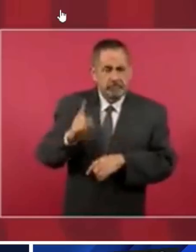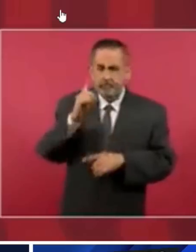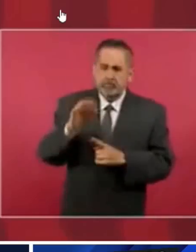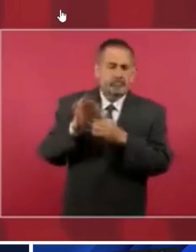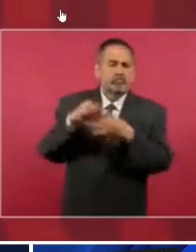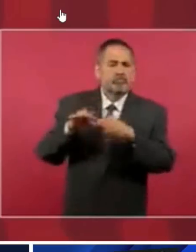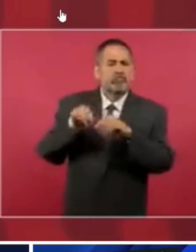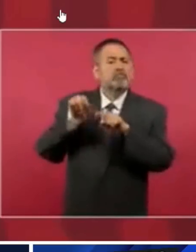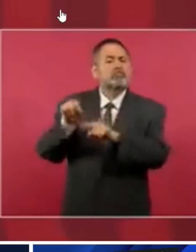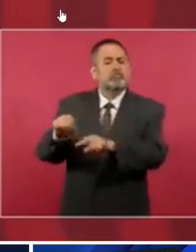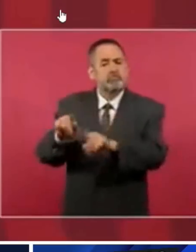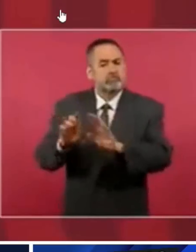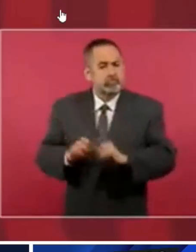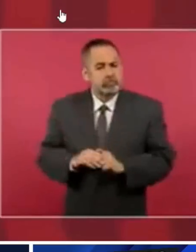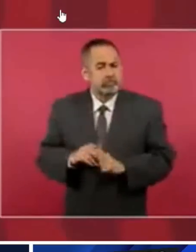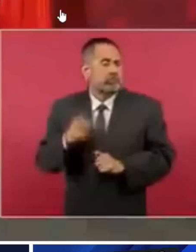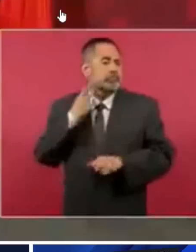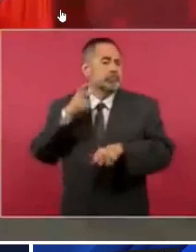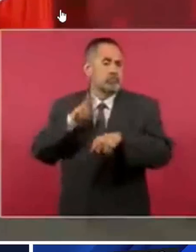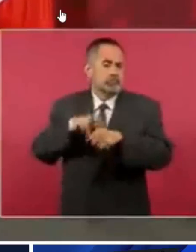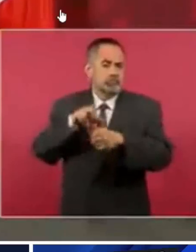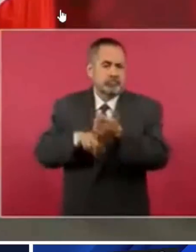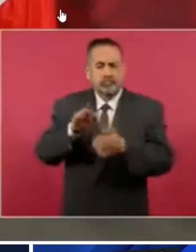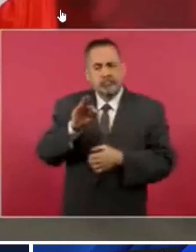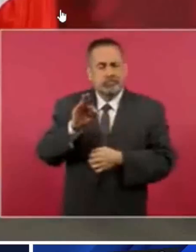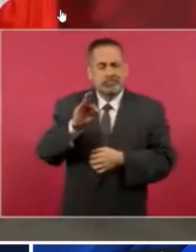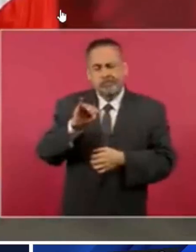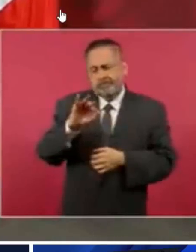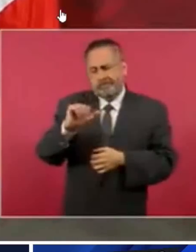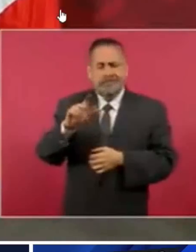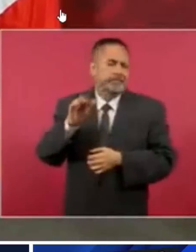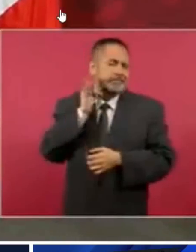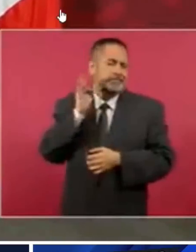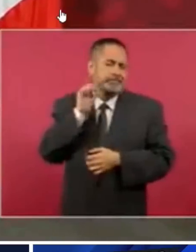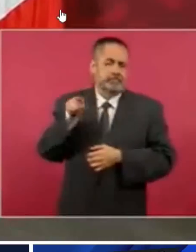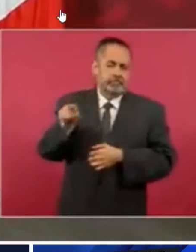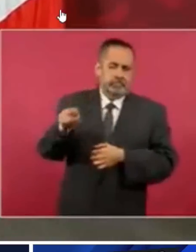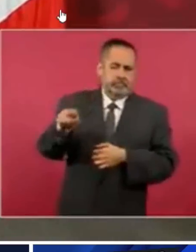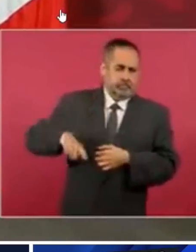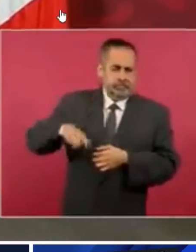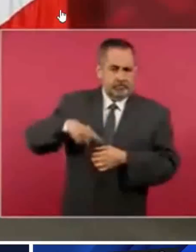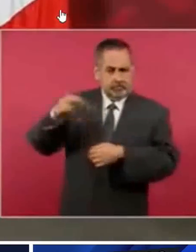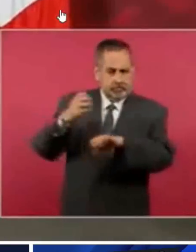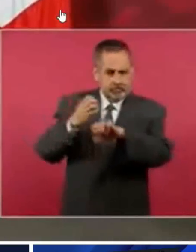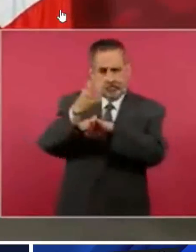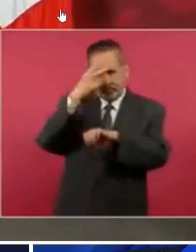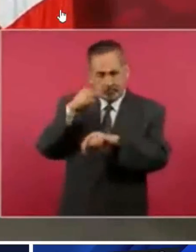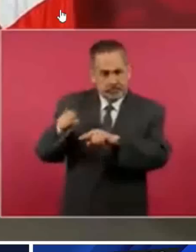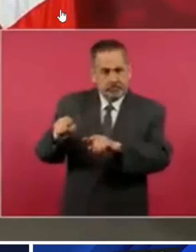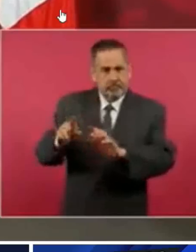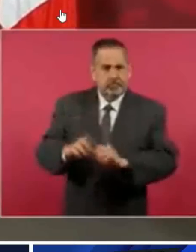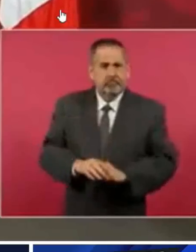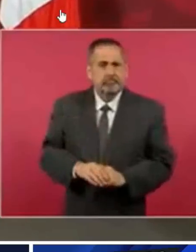específica a la Procuraduría o Fiscalía del gobierno del Estado de México,